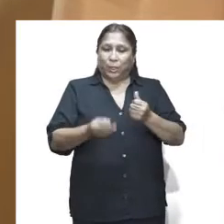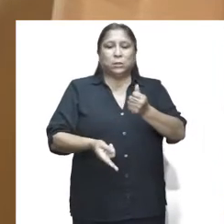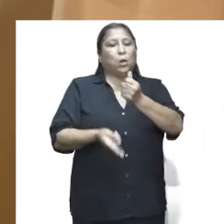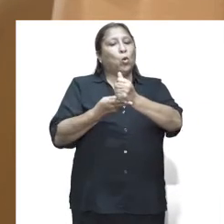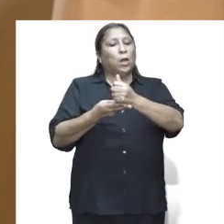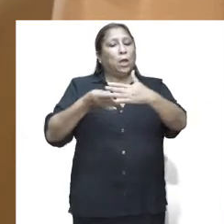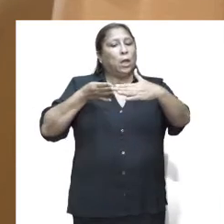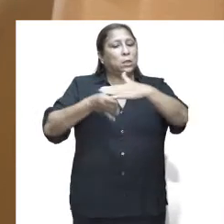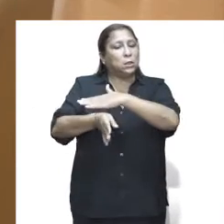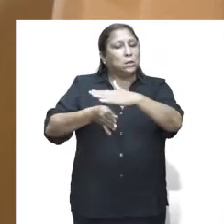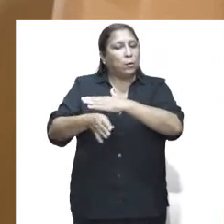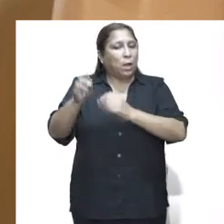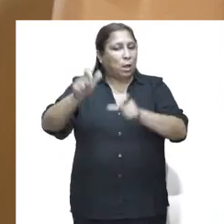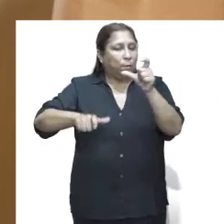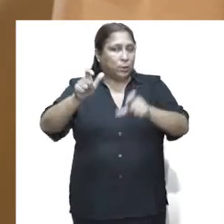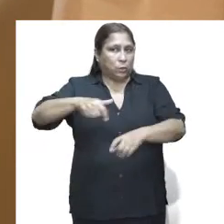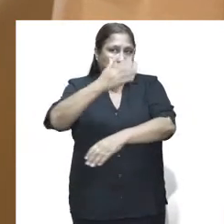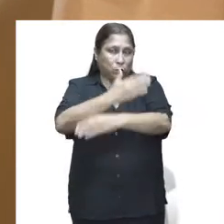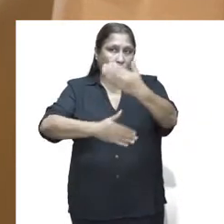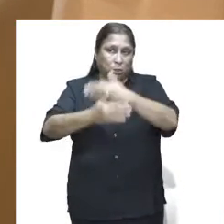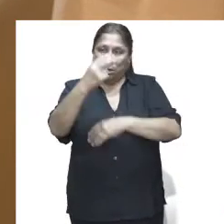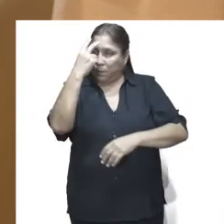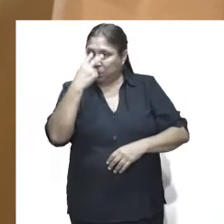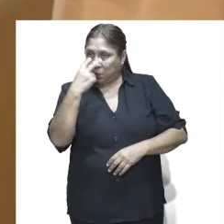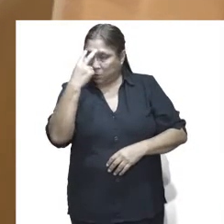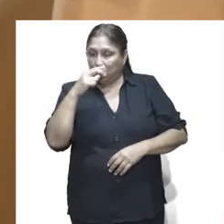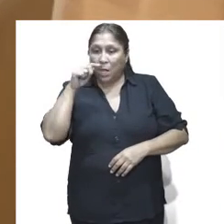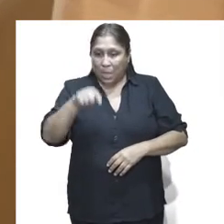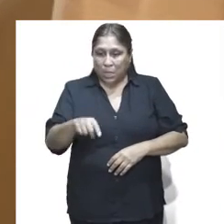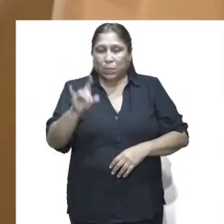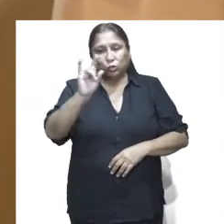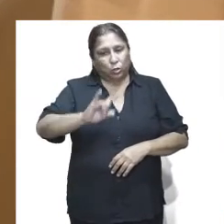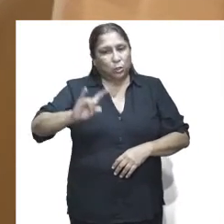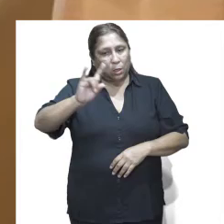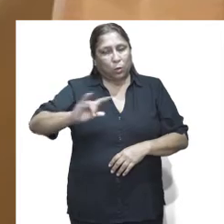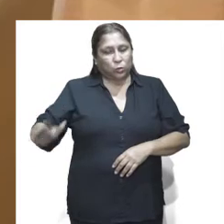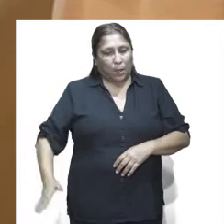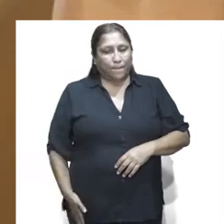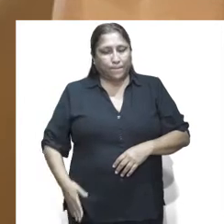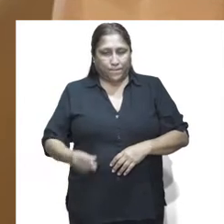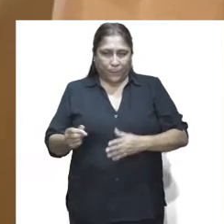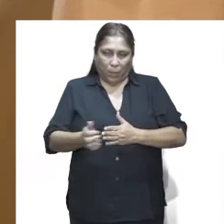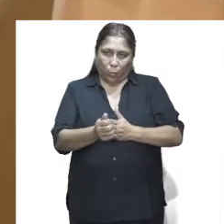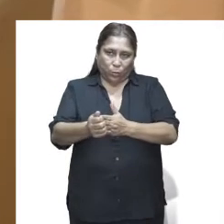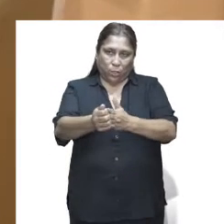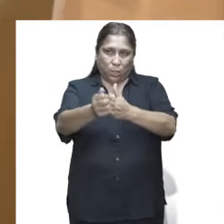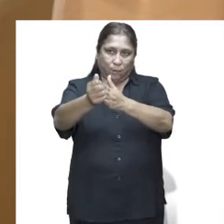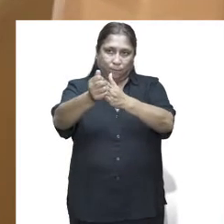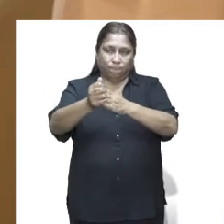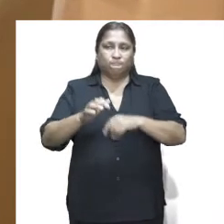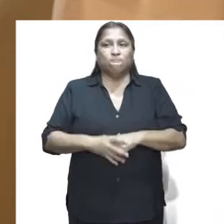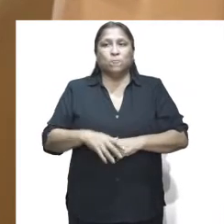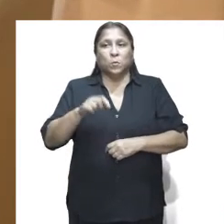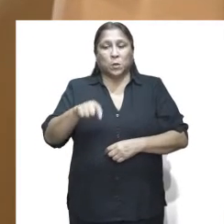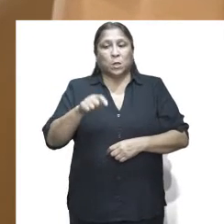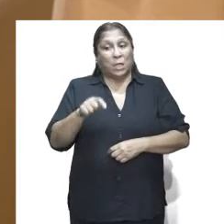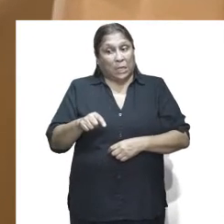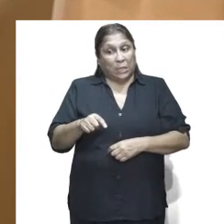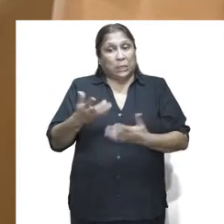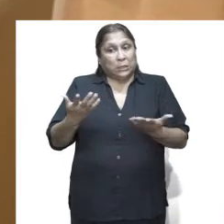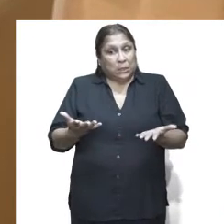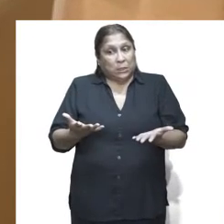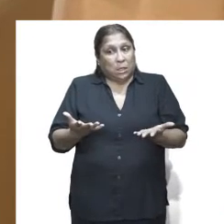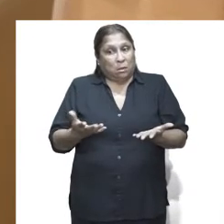para las personas con discapacidad visual, ¿no?, que son quienes utilizan perros guías, ¿no? Y en ese sentido debe